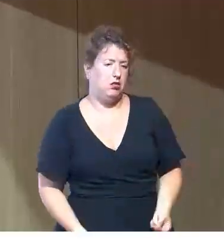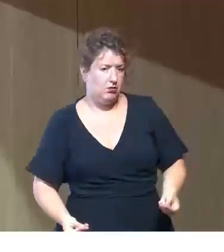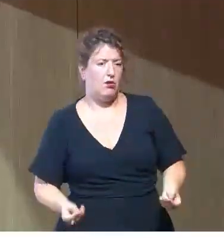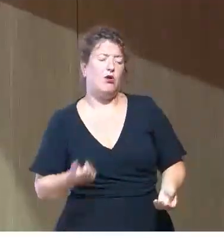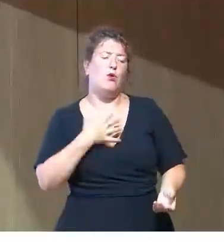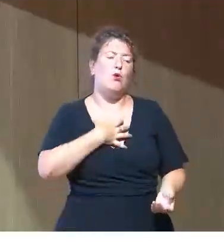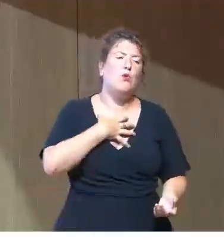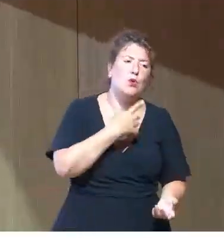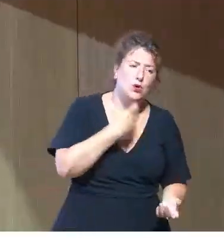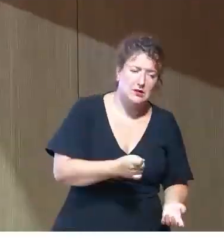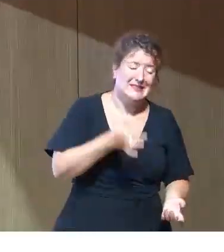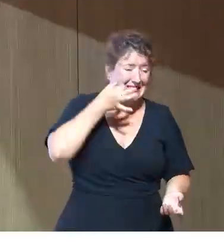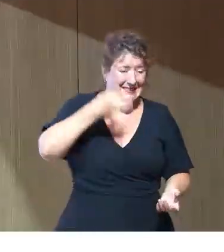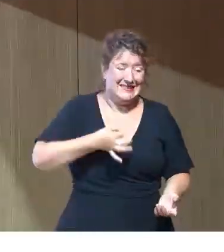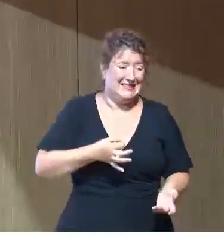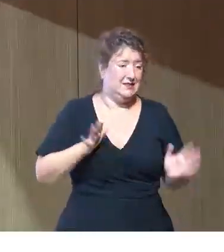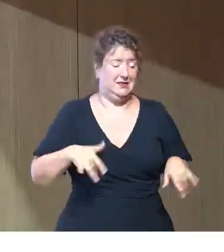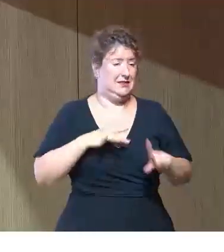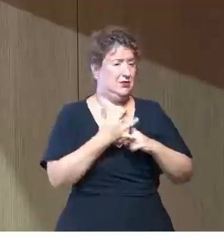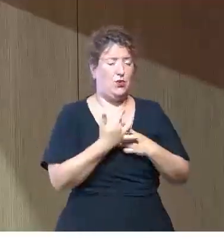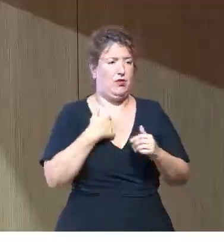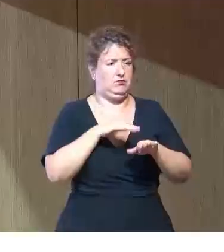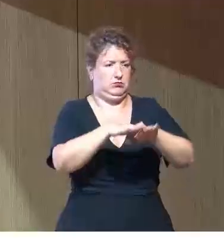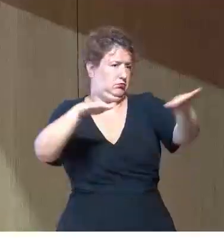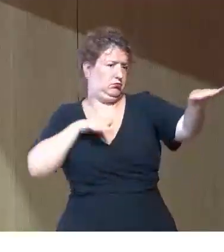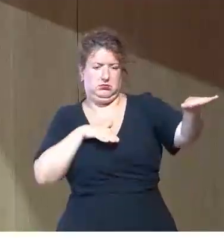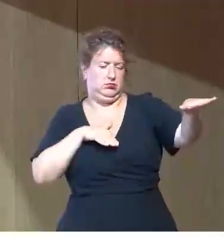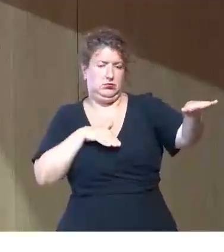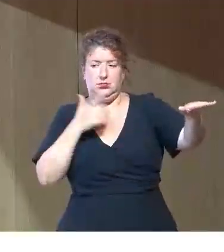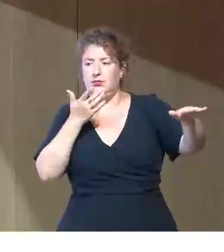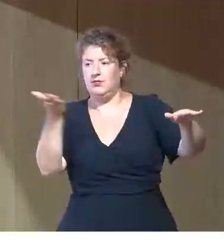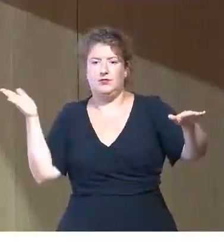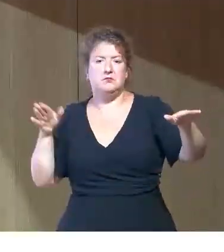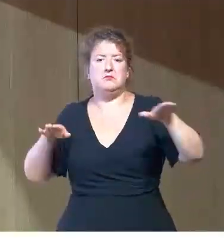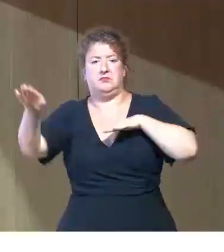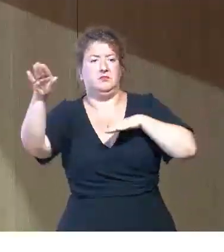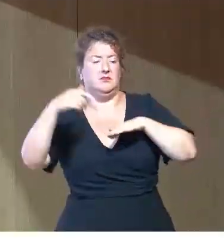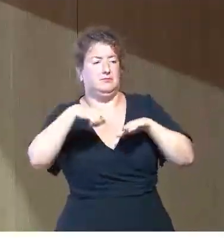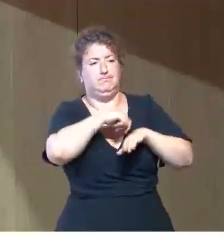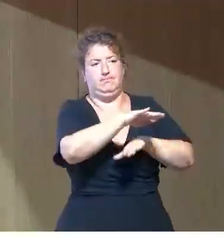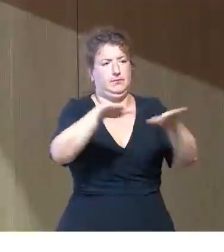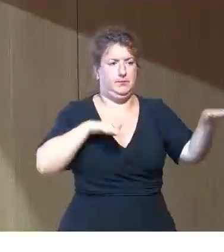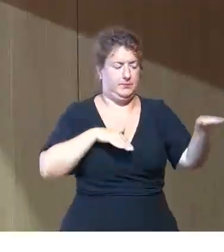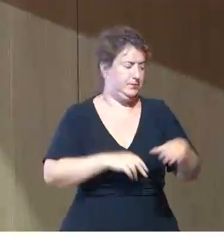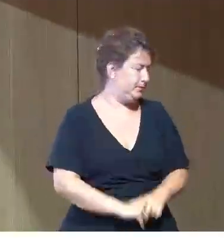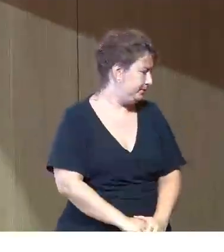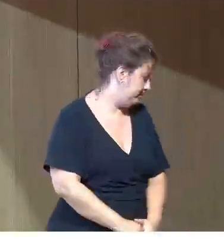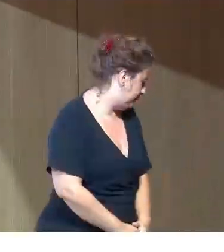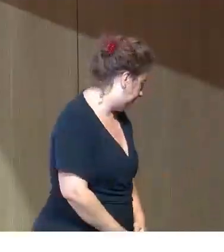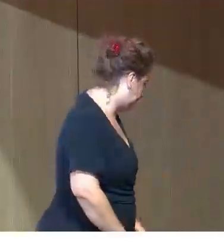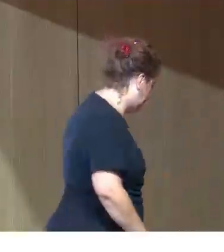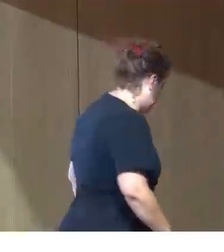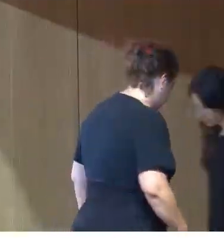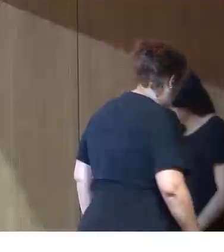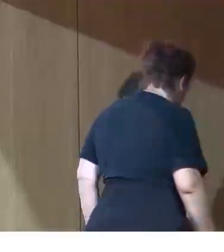más complicado no y realmente llegas a una situación de desventaja a donde a otras personas han llegado antes no en el caso de los